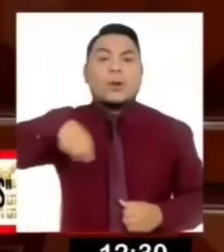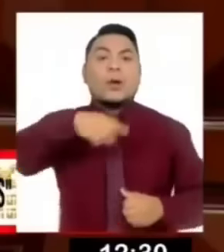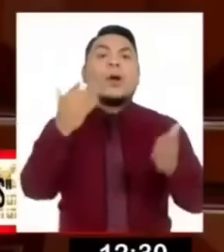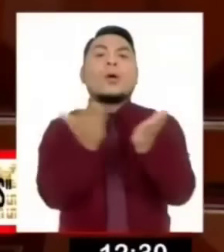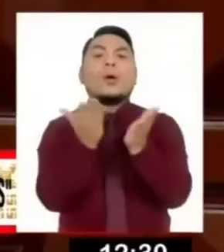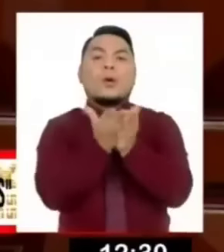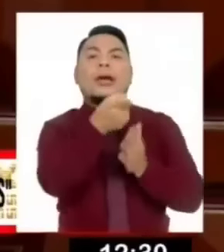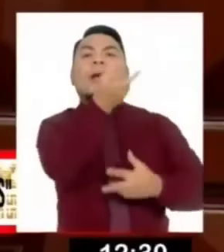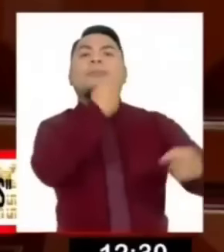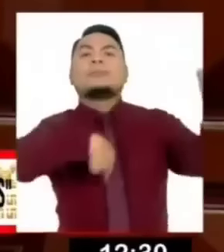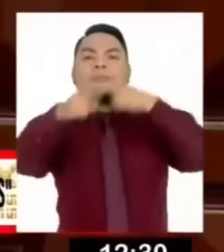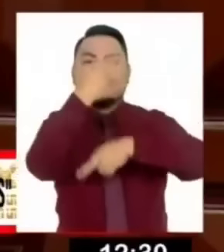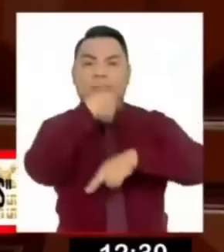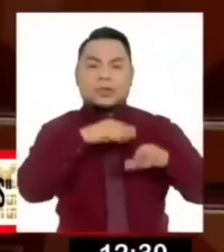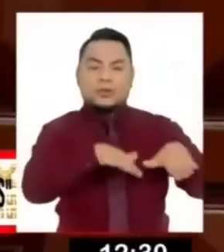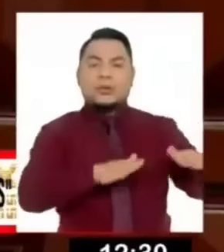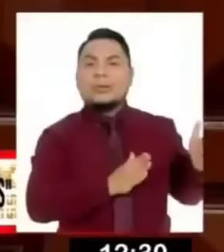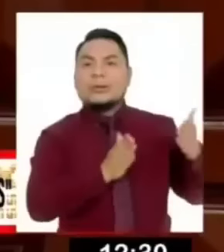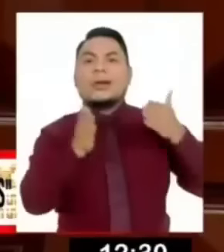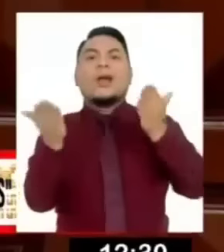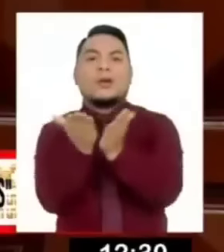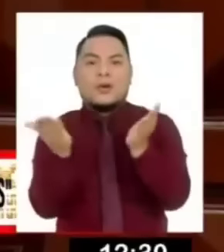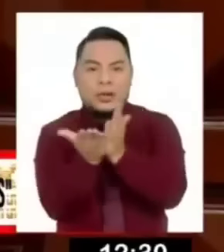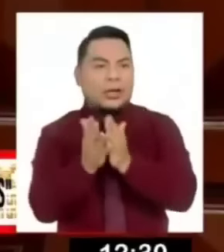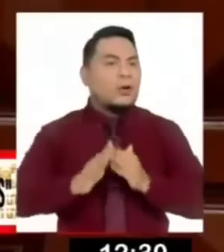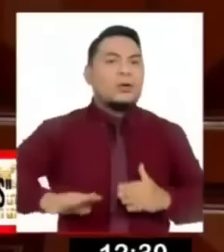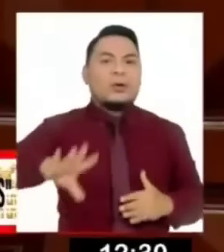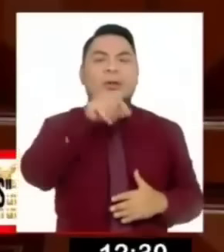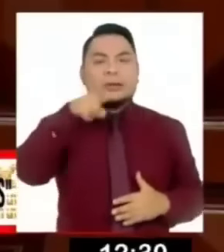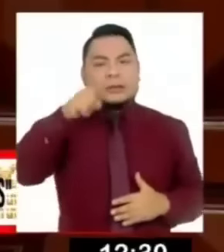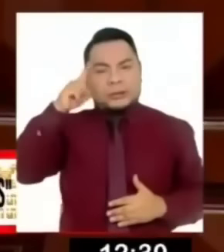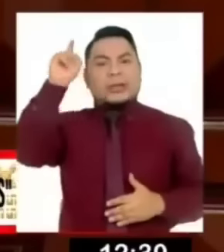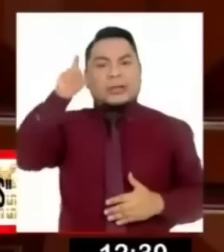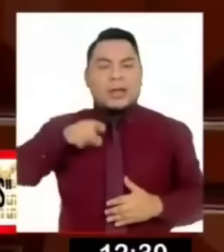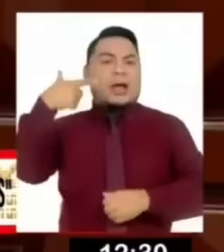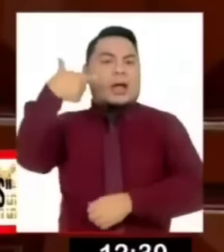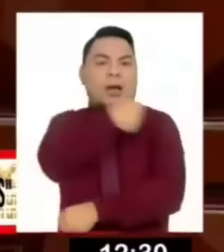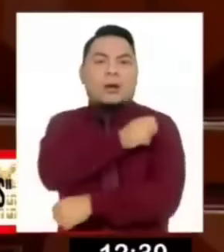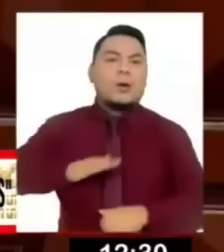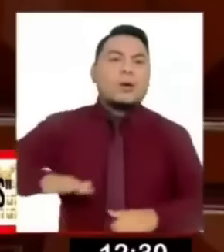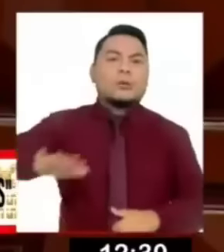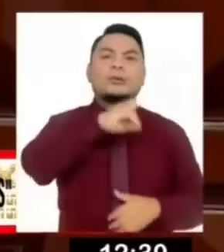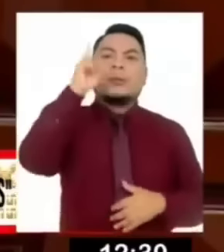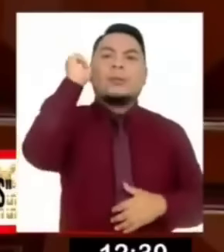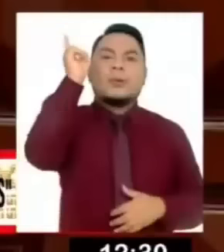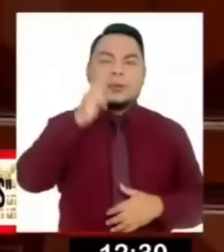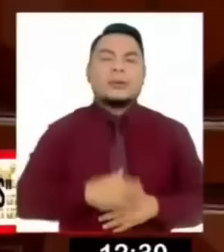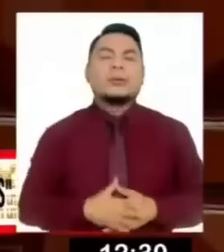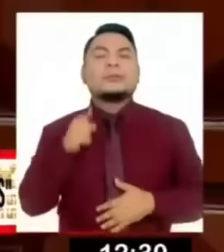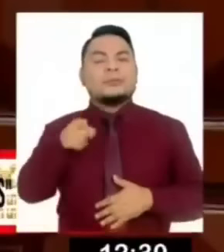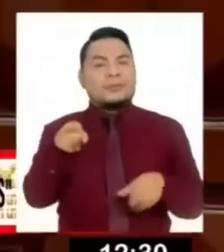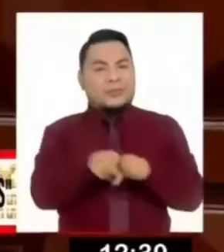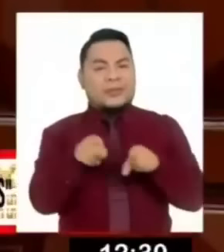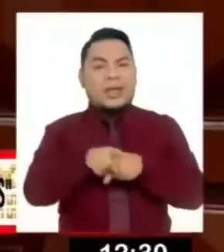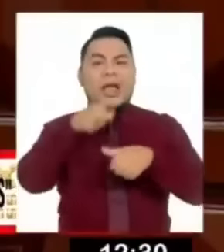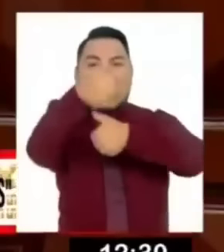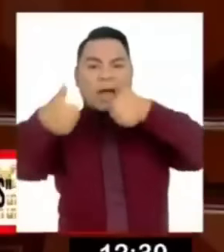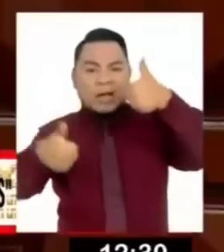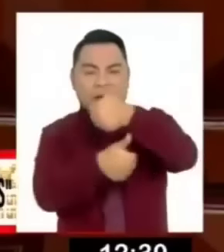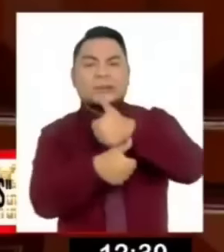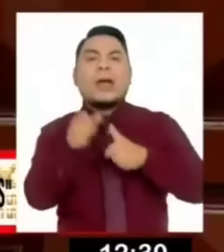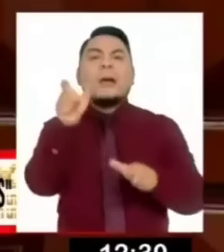escuelas volverán a la actividad presencial. Para ello garantizaremos la vacunación de todos los maestros, promotores,